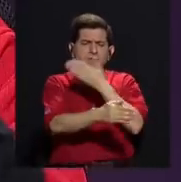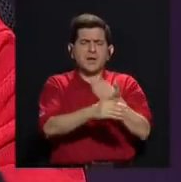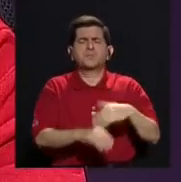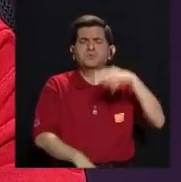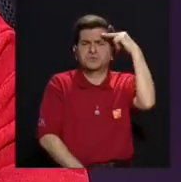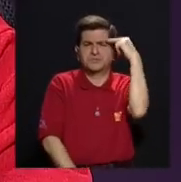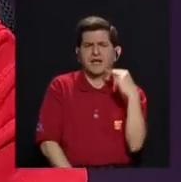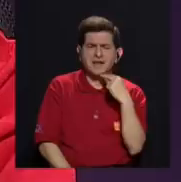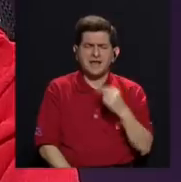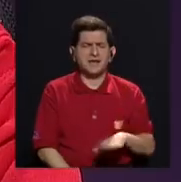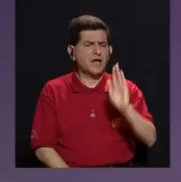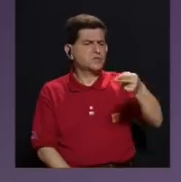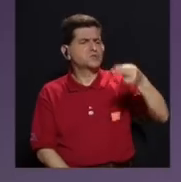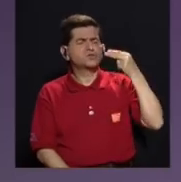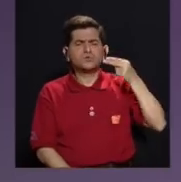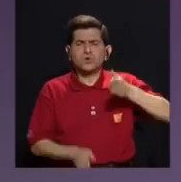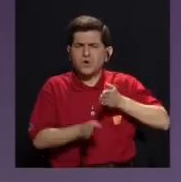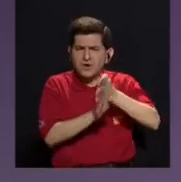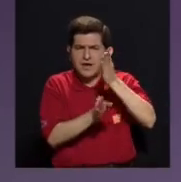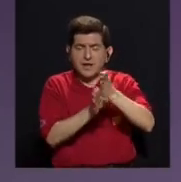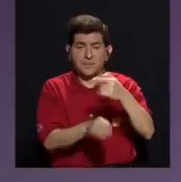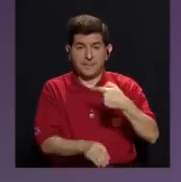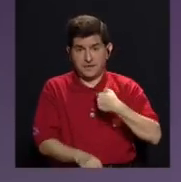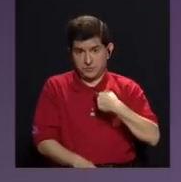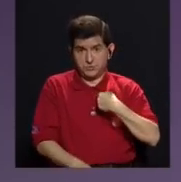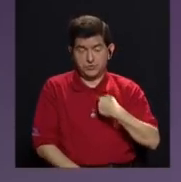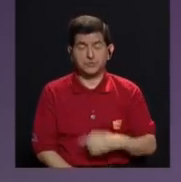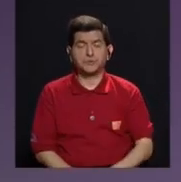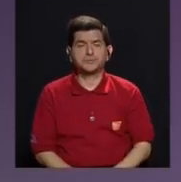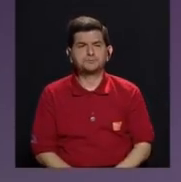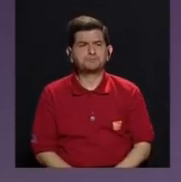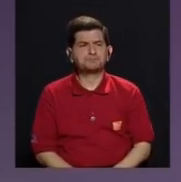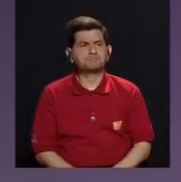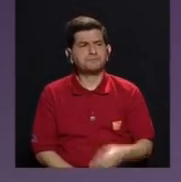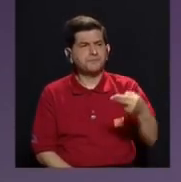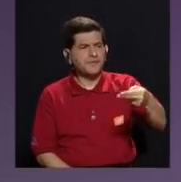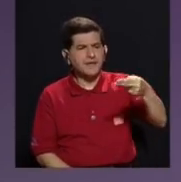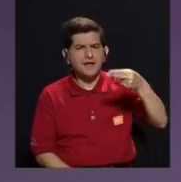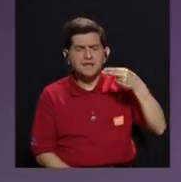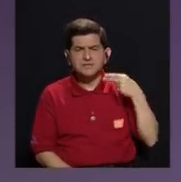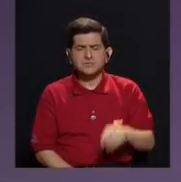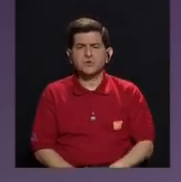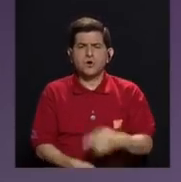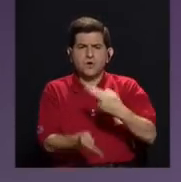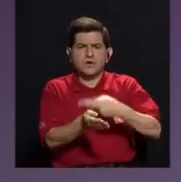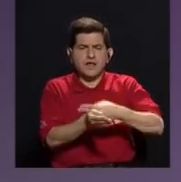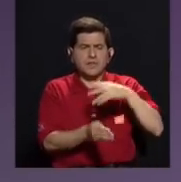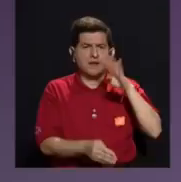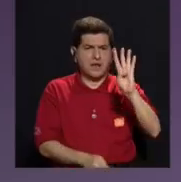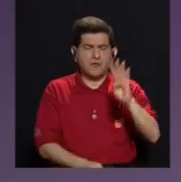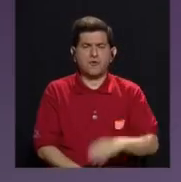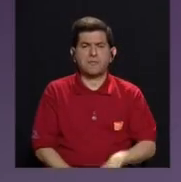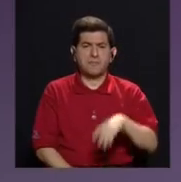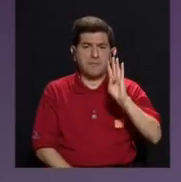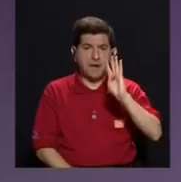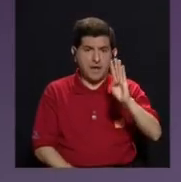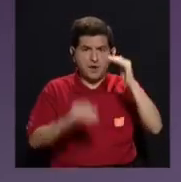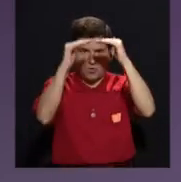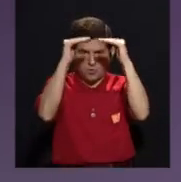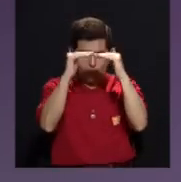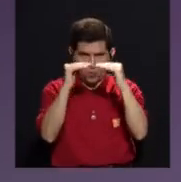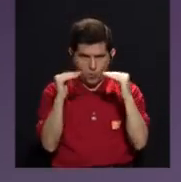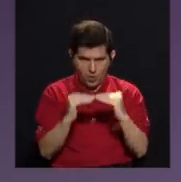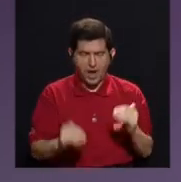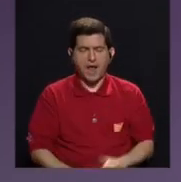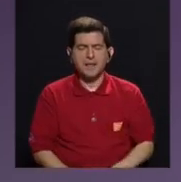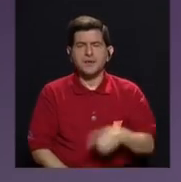historia su trayectoria pues yo he vivido la historia de la bomba en cuatro pisos siguiendo por